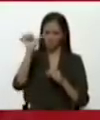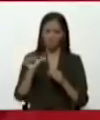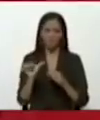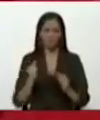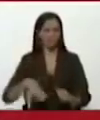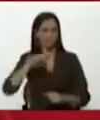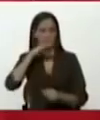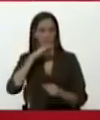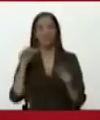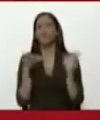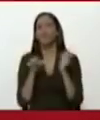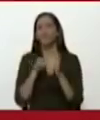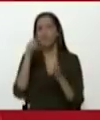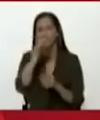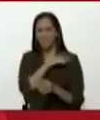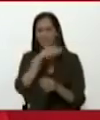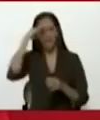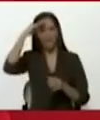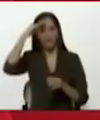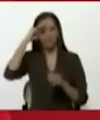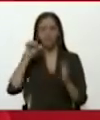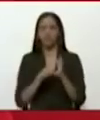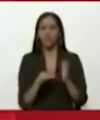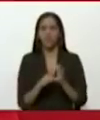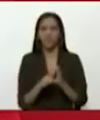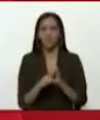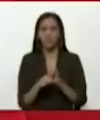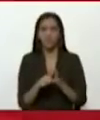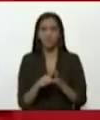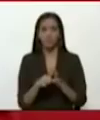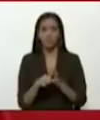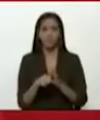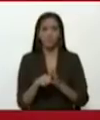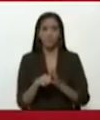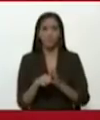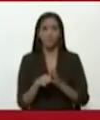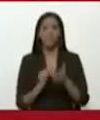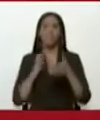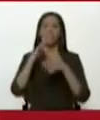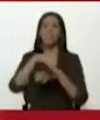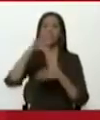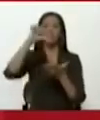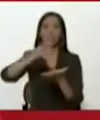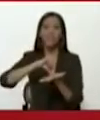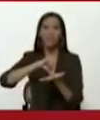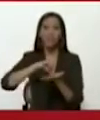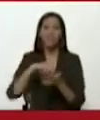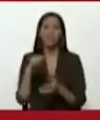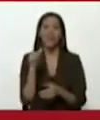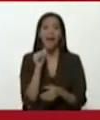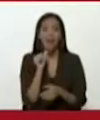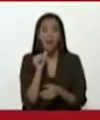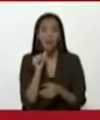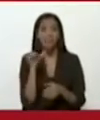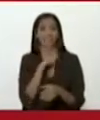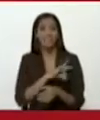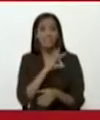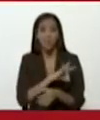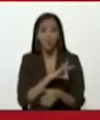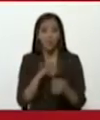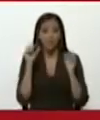ubicado Cisco Mora? En Hidrocentro. Era presidente de Hidrocentro. El agua, señores,